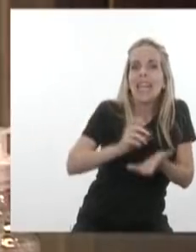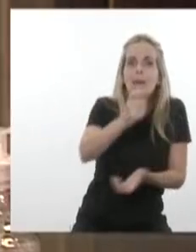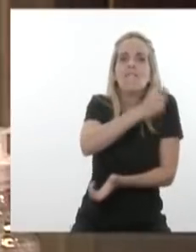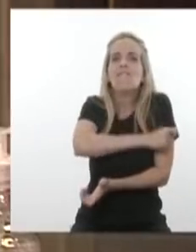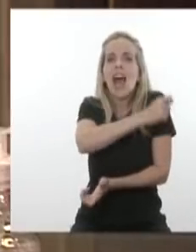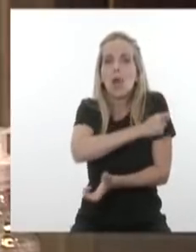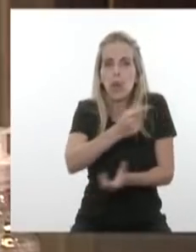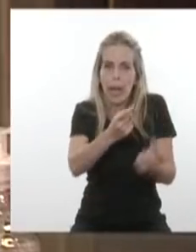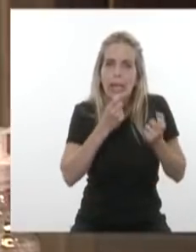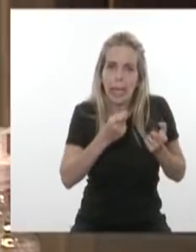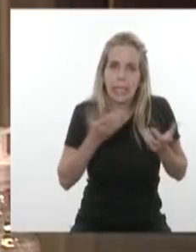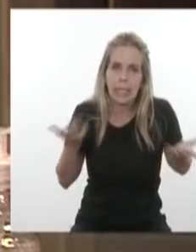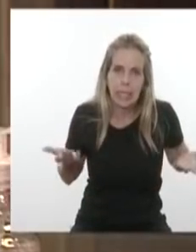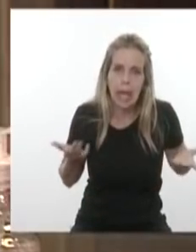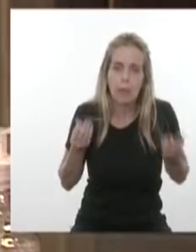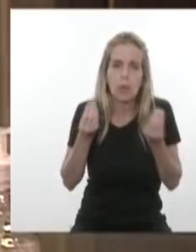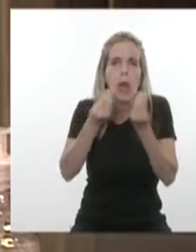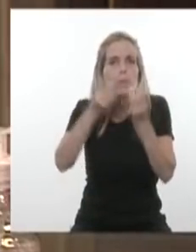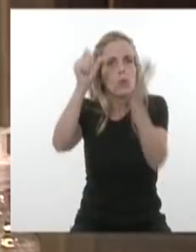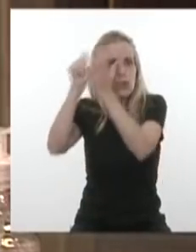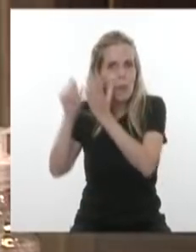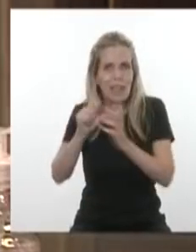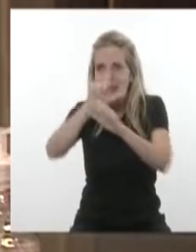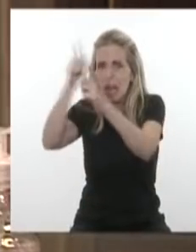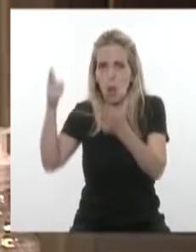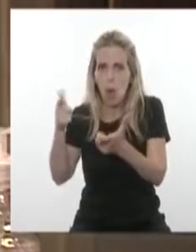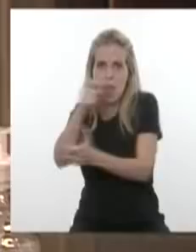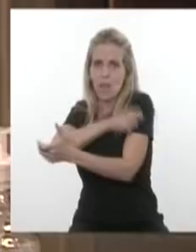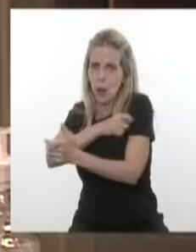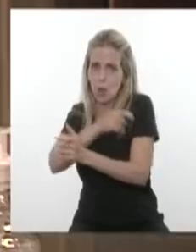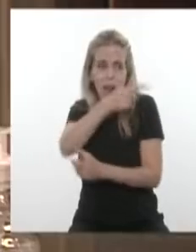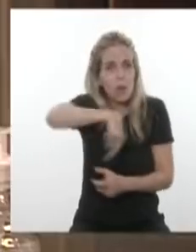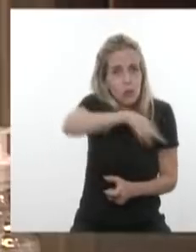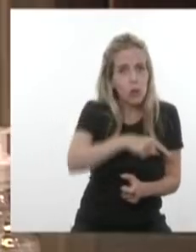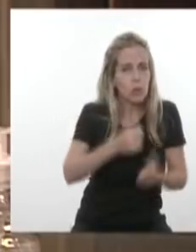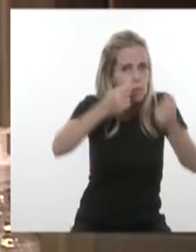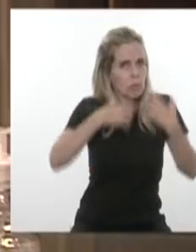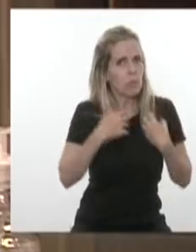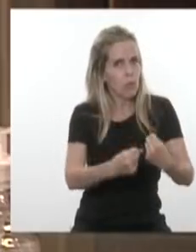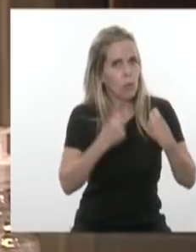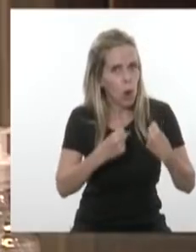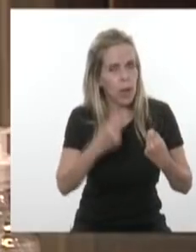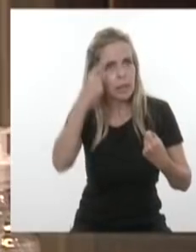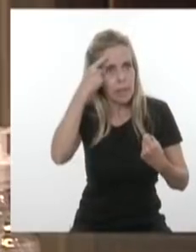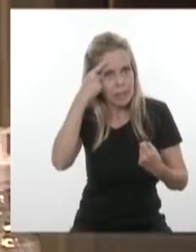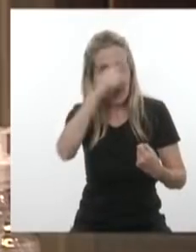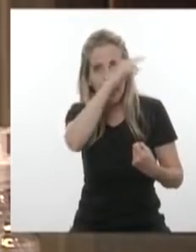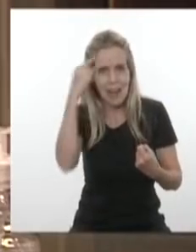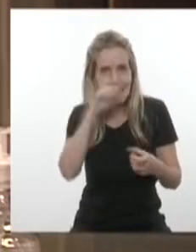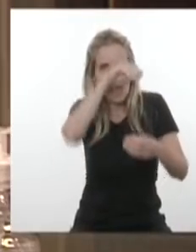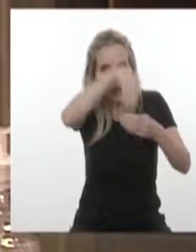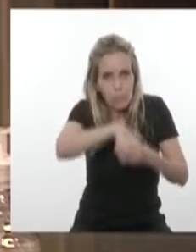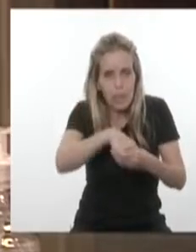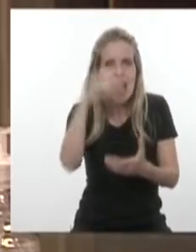en el desierto global de vacunas nosotros ponemos toda nuestra energía la capacidad financiera del estado y su